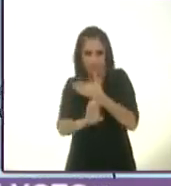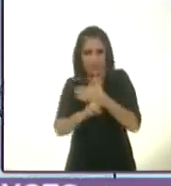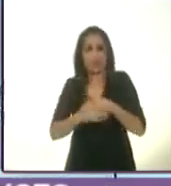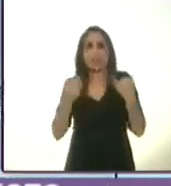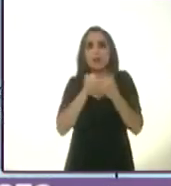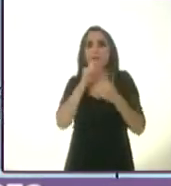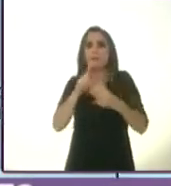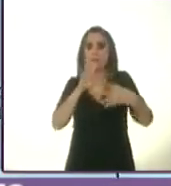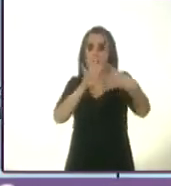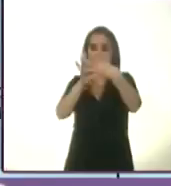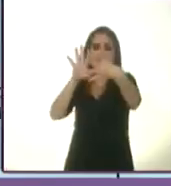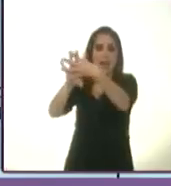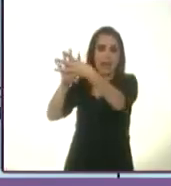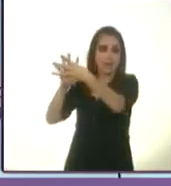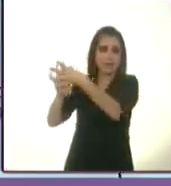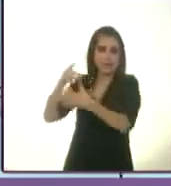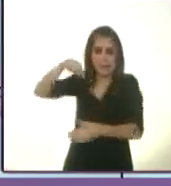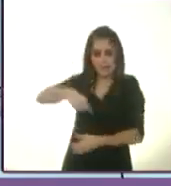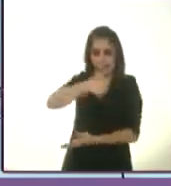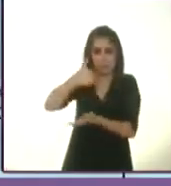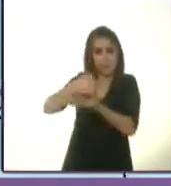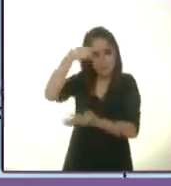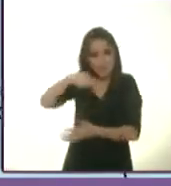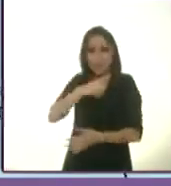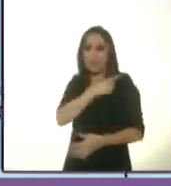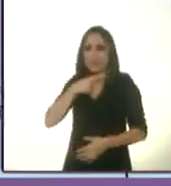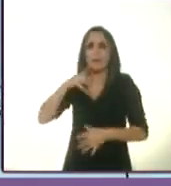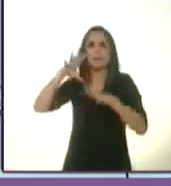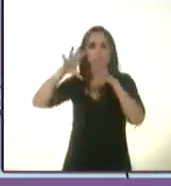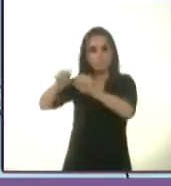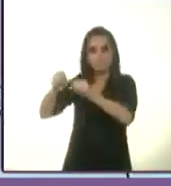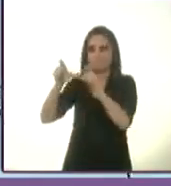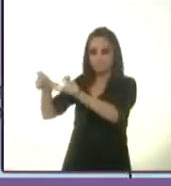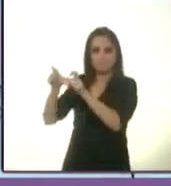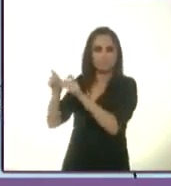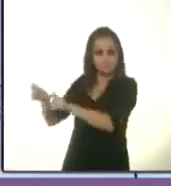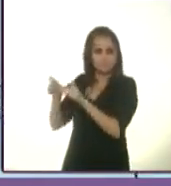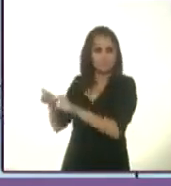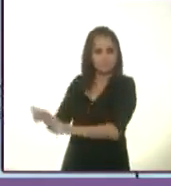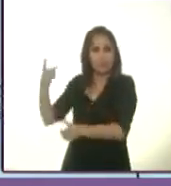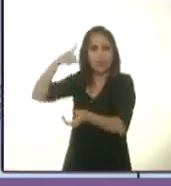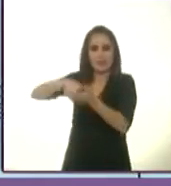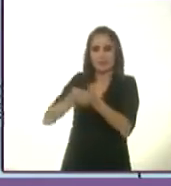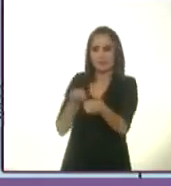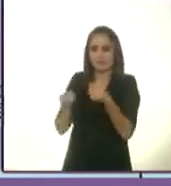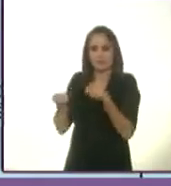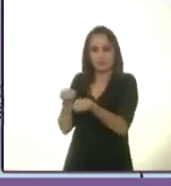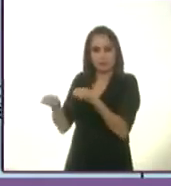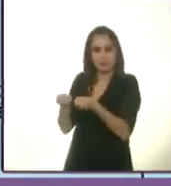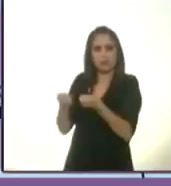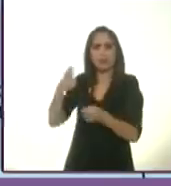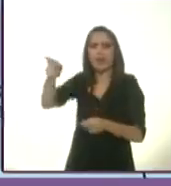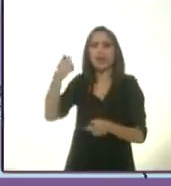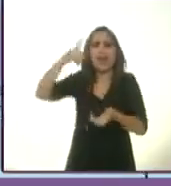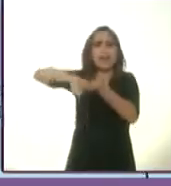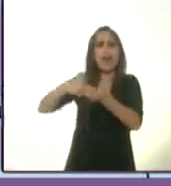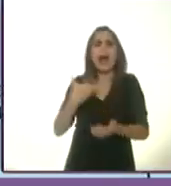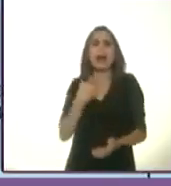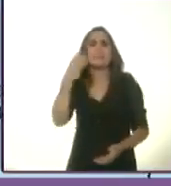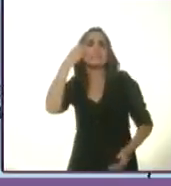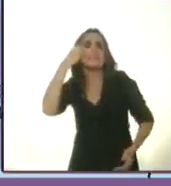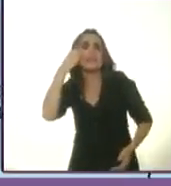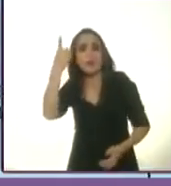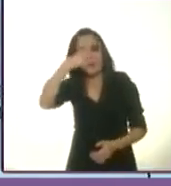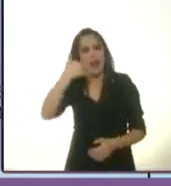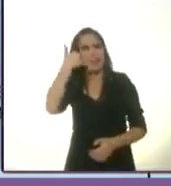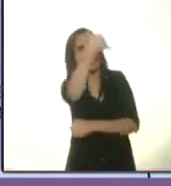reclusorios de la ciudad de mexico tenemos que recuperar el gobierno de los reclusorios sacar los celulares para que no extorsionen a